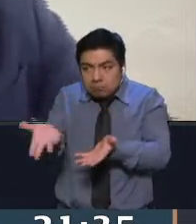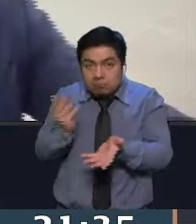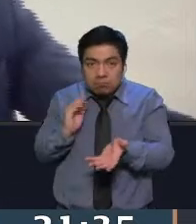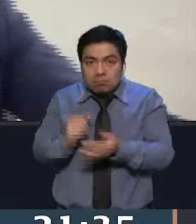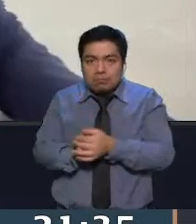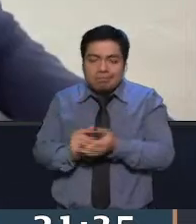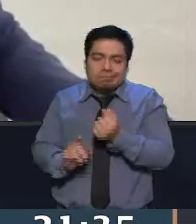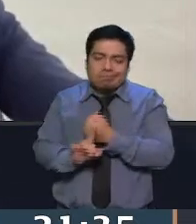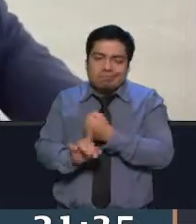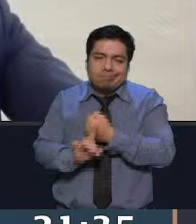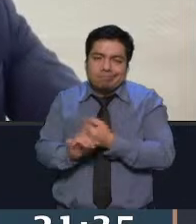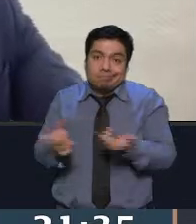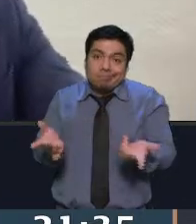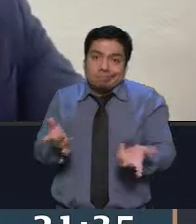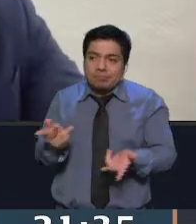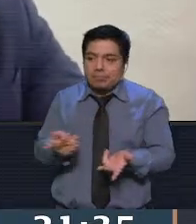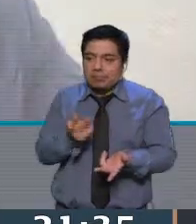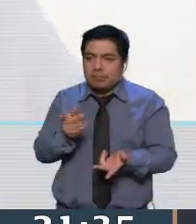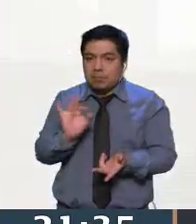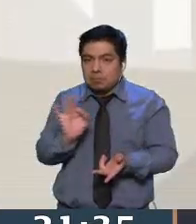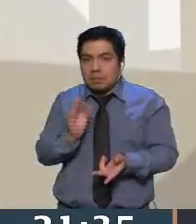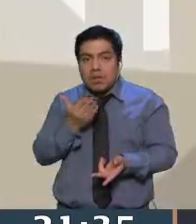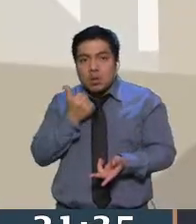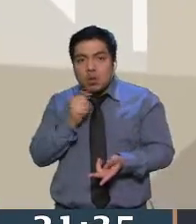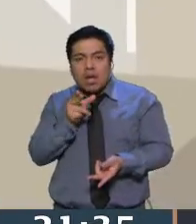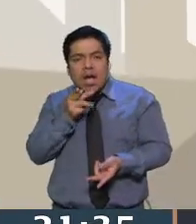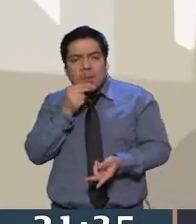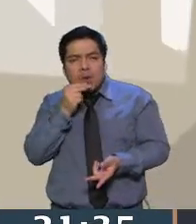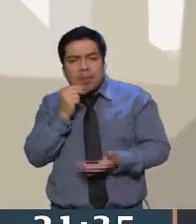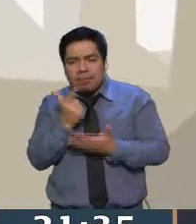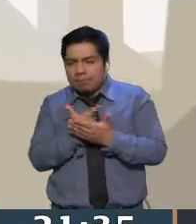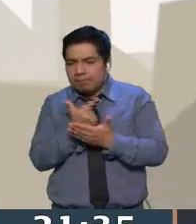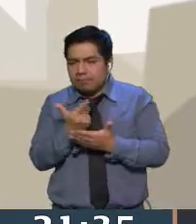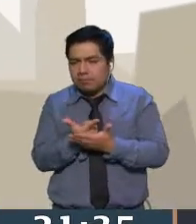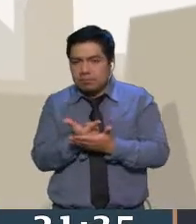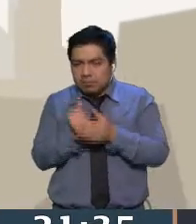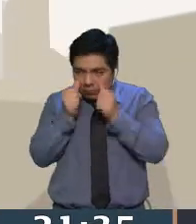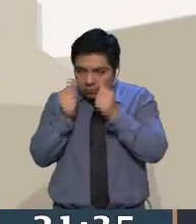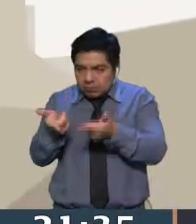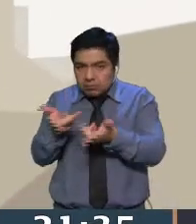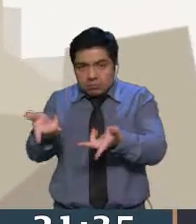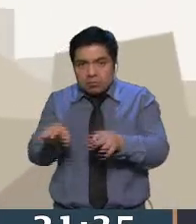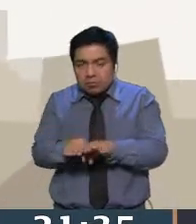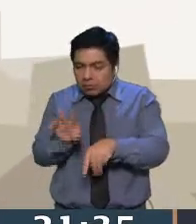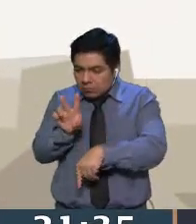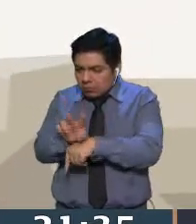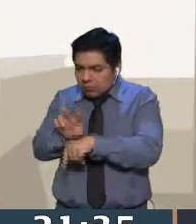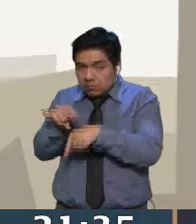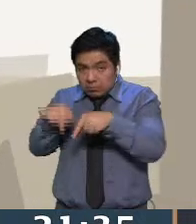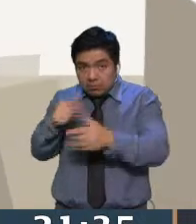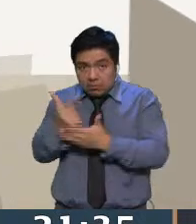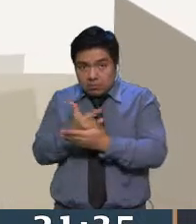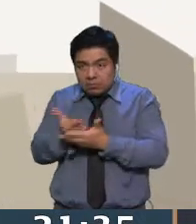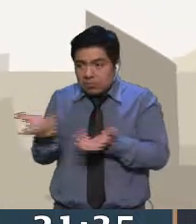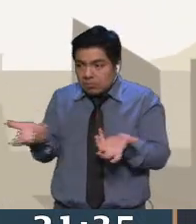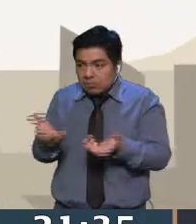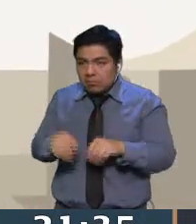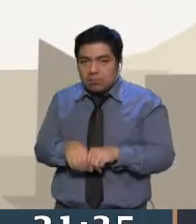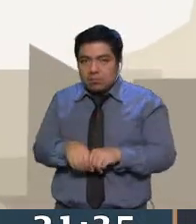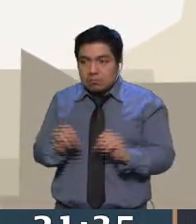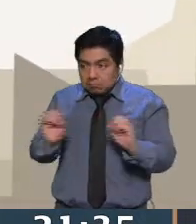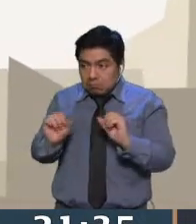por eso mi pregunta si no hay una policía de los notarios. ¿Nadie vigila cómo actúan los notarios en este país? No. Ahí